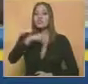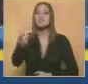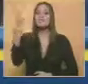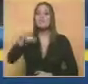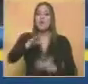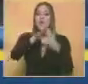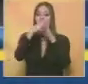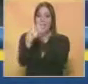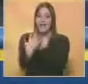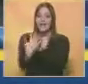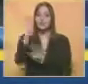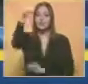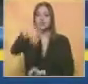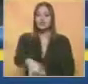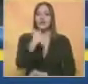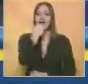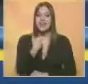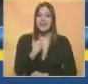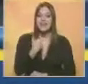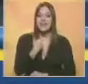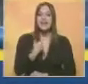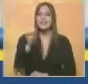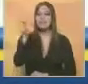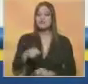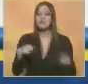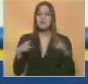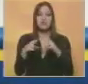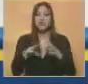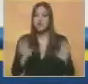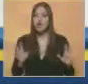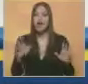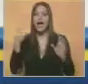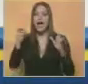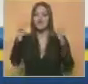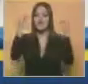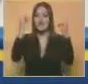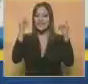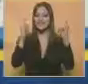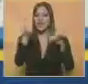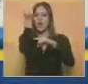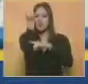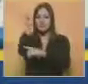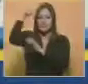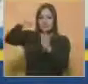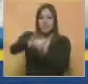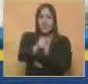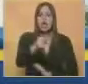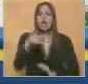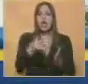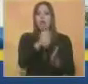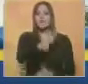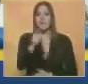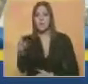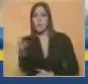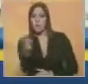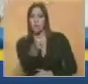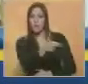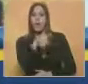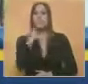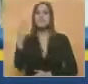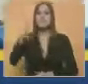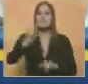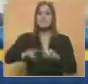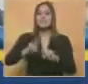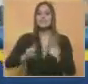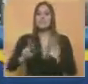en el barrio Monumental al sur de Valencia, cuando sujetos desconocidos irrumpieron en una celebración y dispararon contra los presentes. En el hecho murió un niño